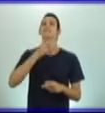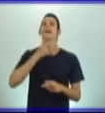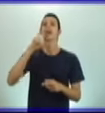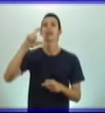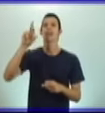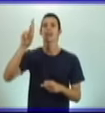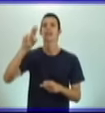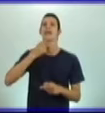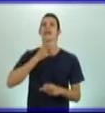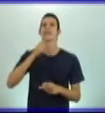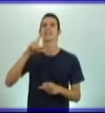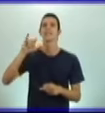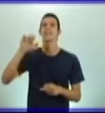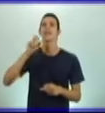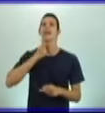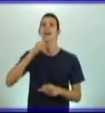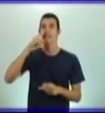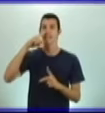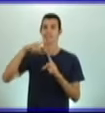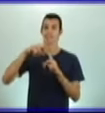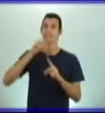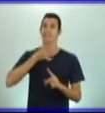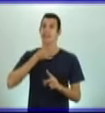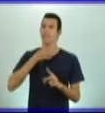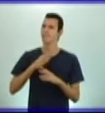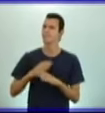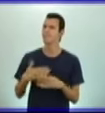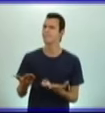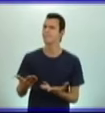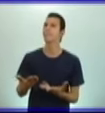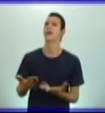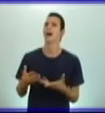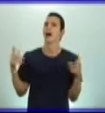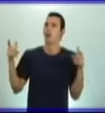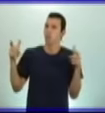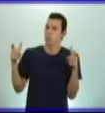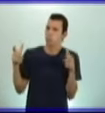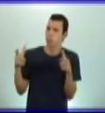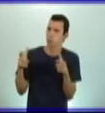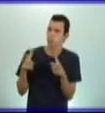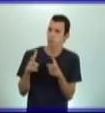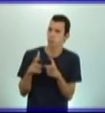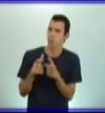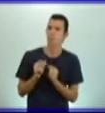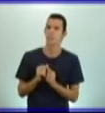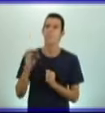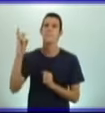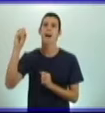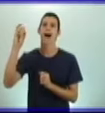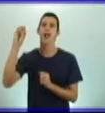por debajo del eje x. Aquí y ahí hemos marcado